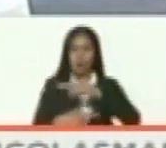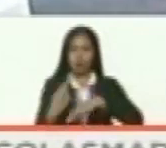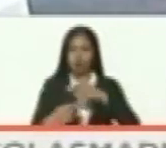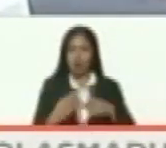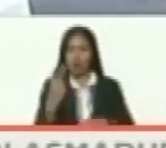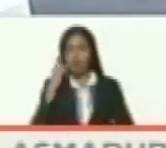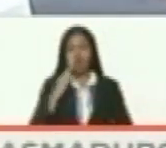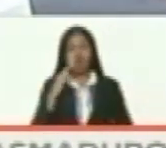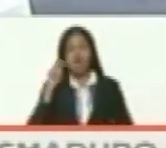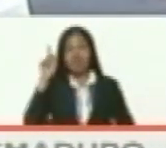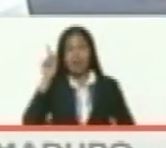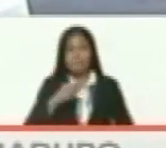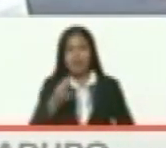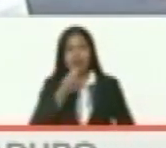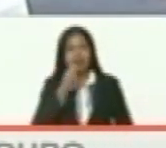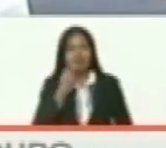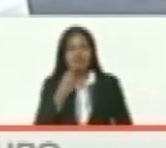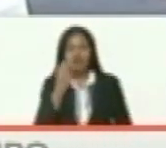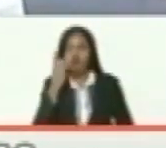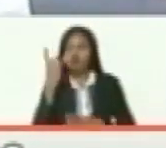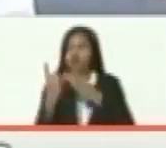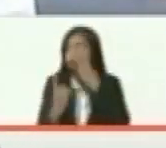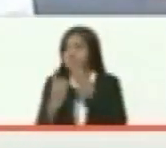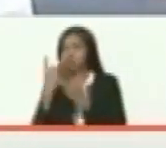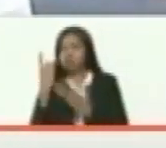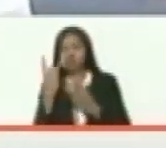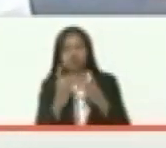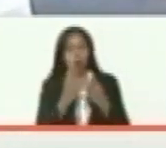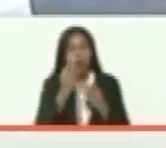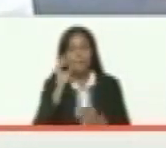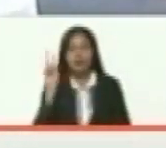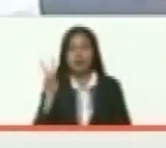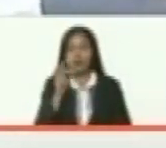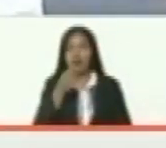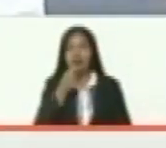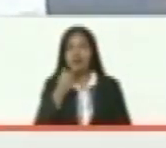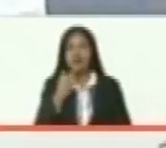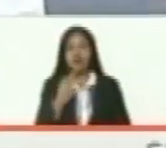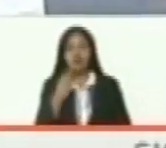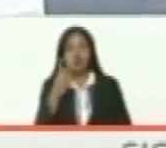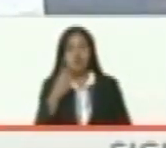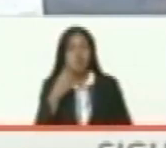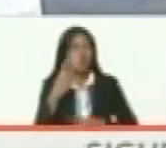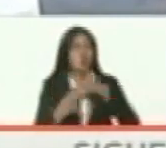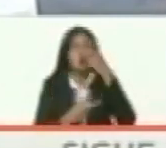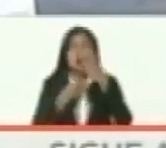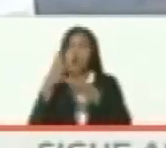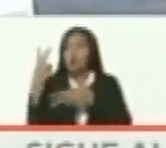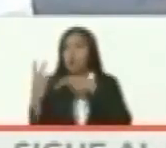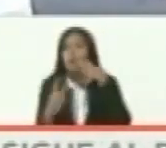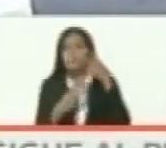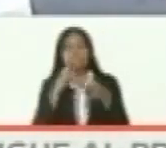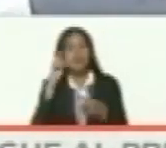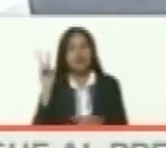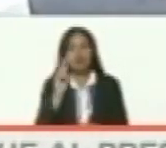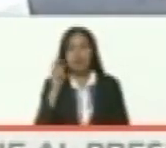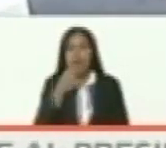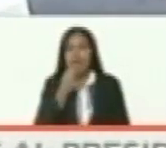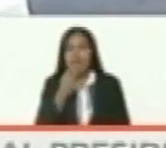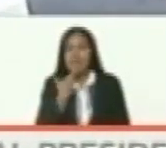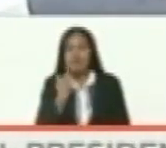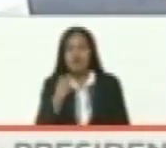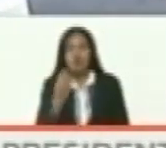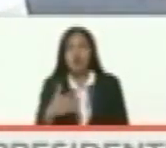revolucionario y bolivariano, sino bello, bello. Nuestro país es hermoso. Yo cuando voy recorriendo el país, voy disfrutando